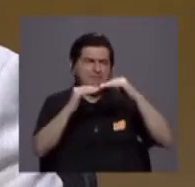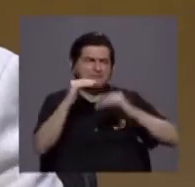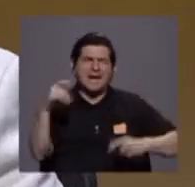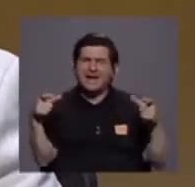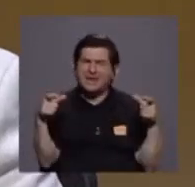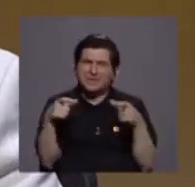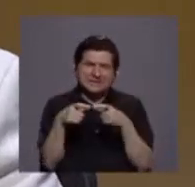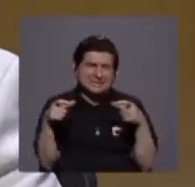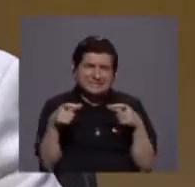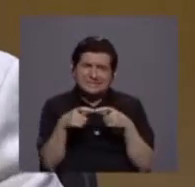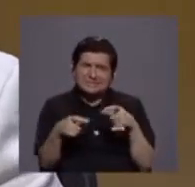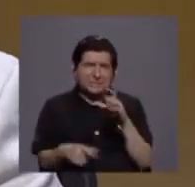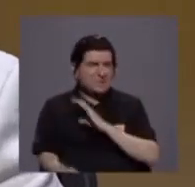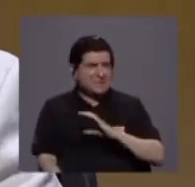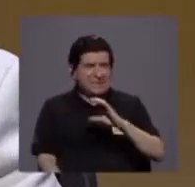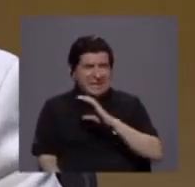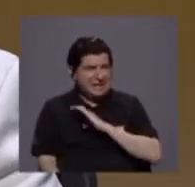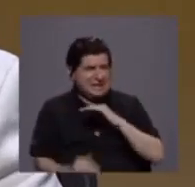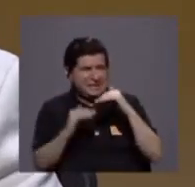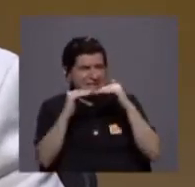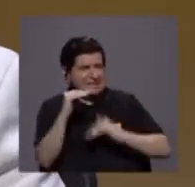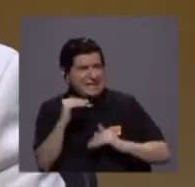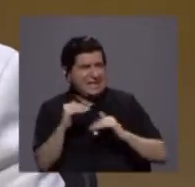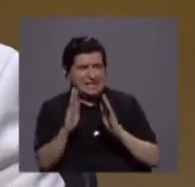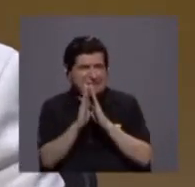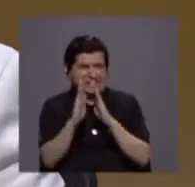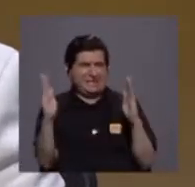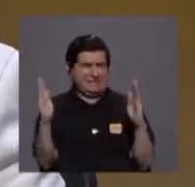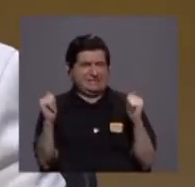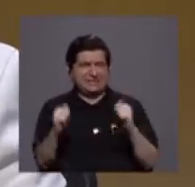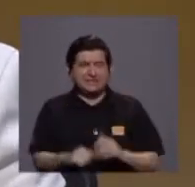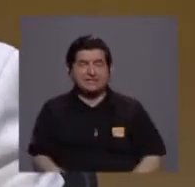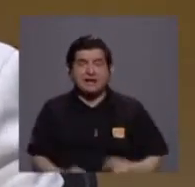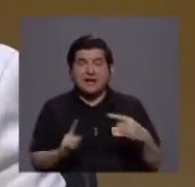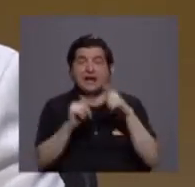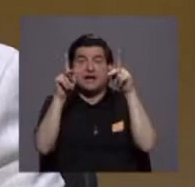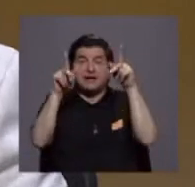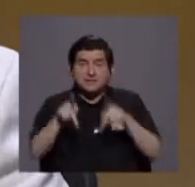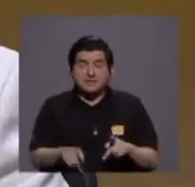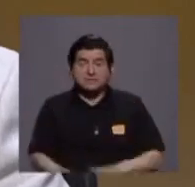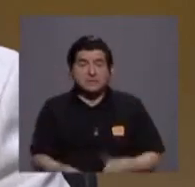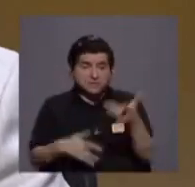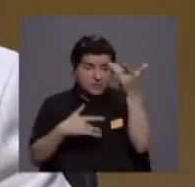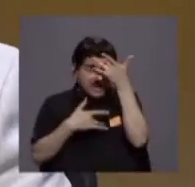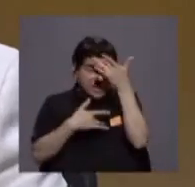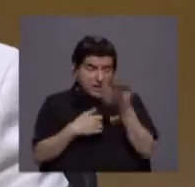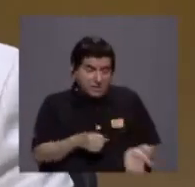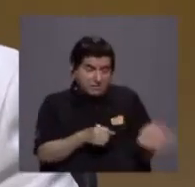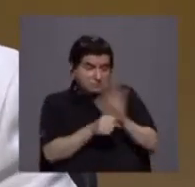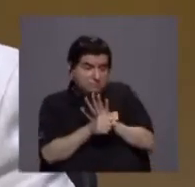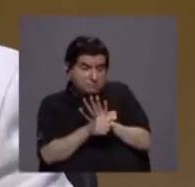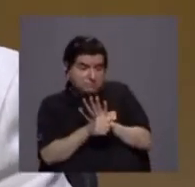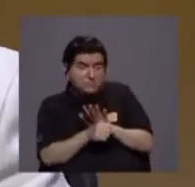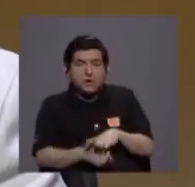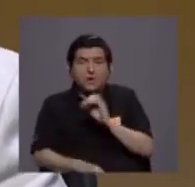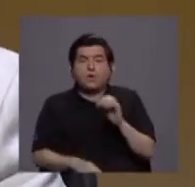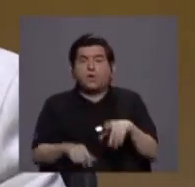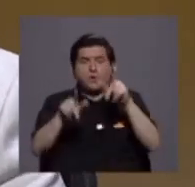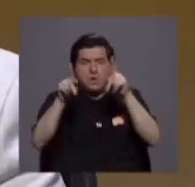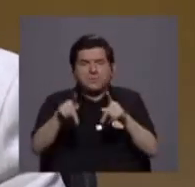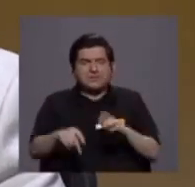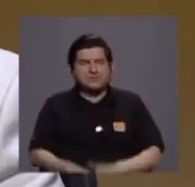conectividad, la baja banda ancha, hasta personas que enfermaron de COVID o que sufrieron